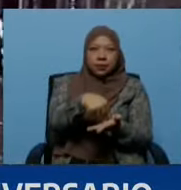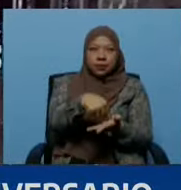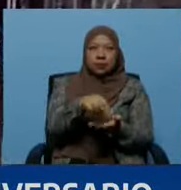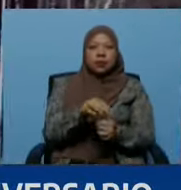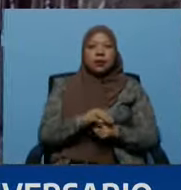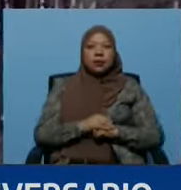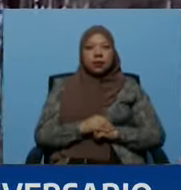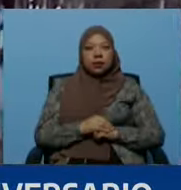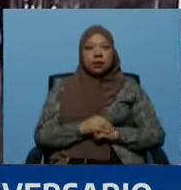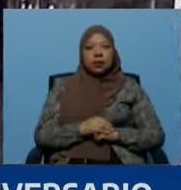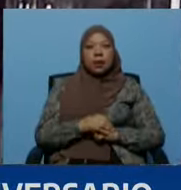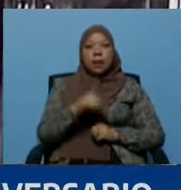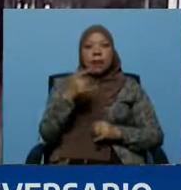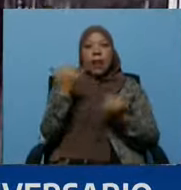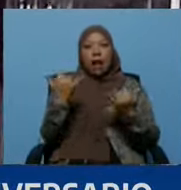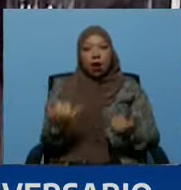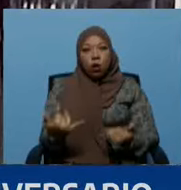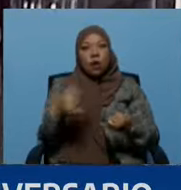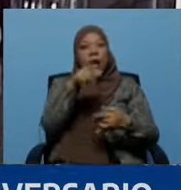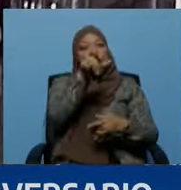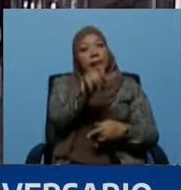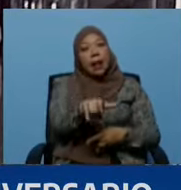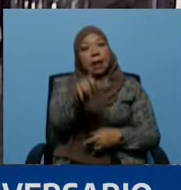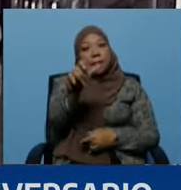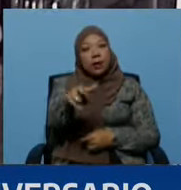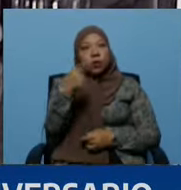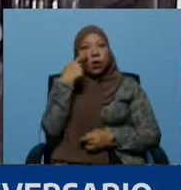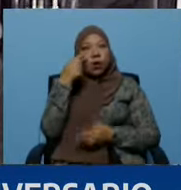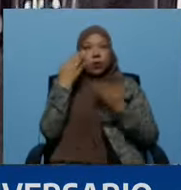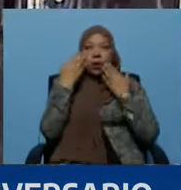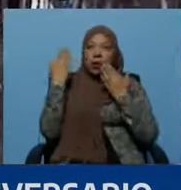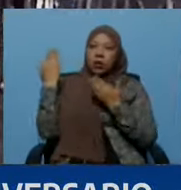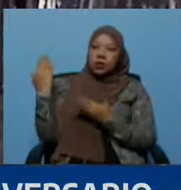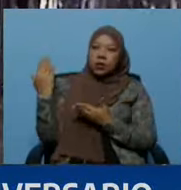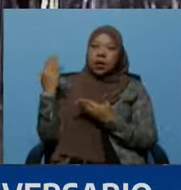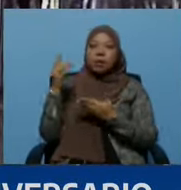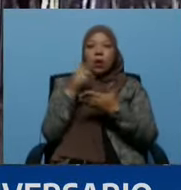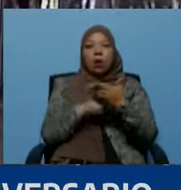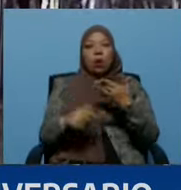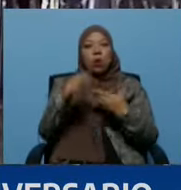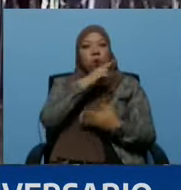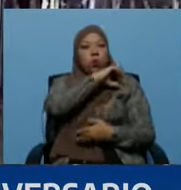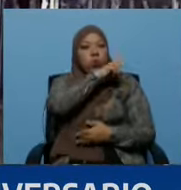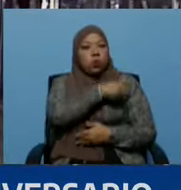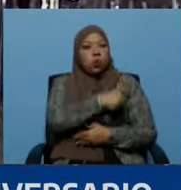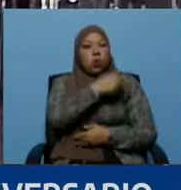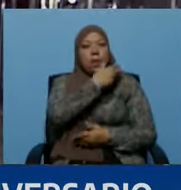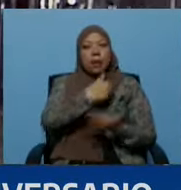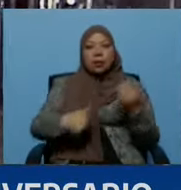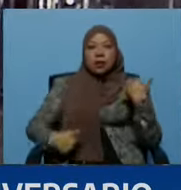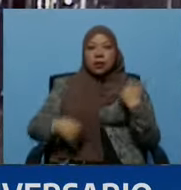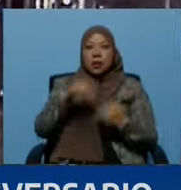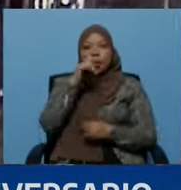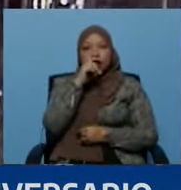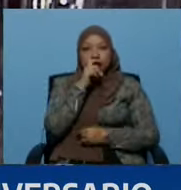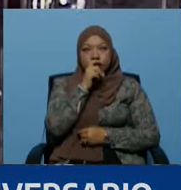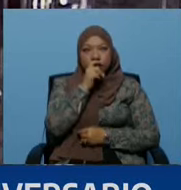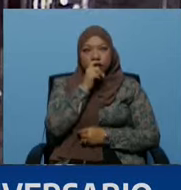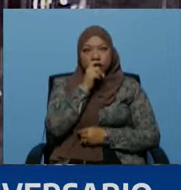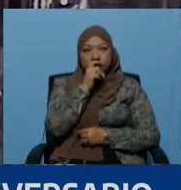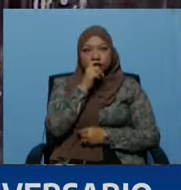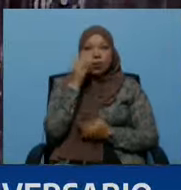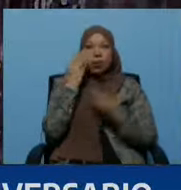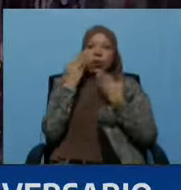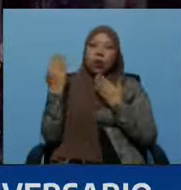Ascenso al grado de mayor general y almirante de nuestra Fuerza Armada Nacional Bolivariana. Impone señor Nicolás Maduro Moros, presidente constitucional